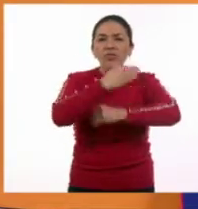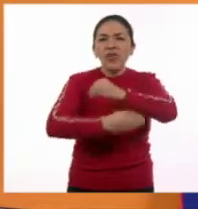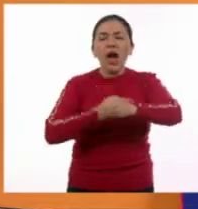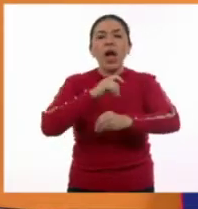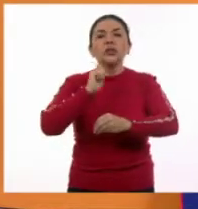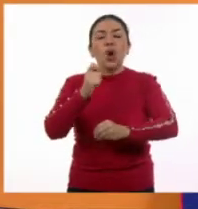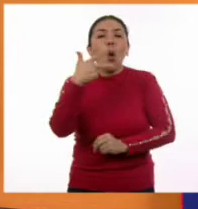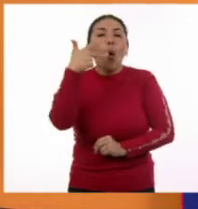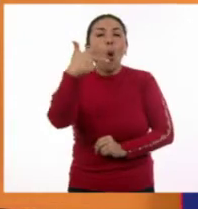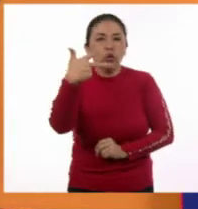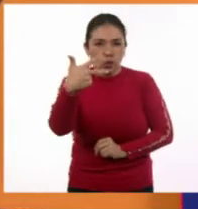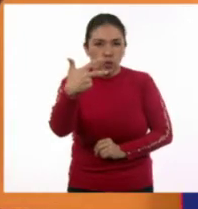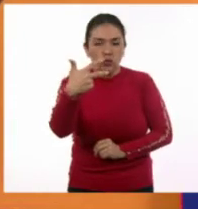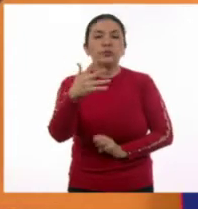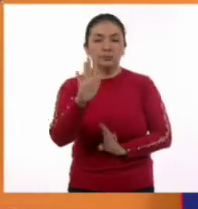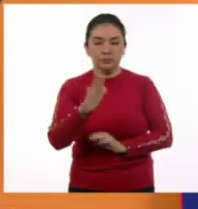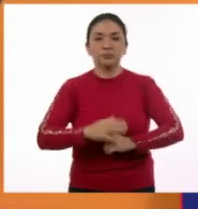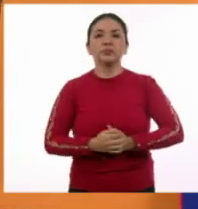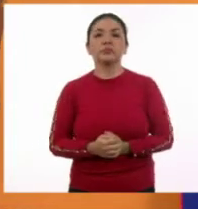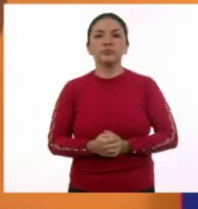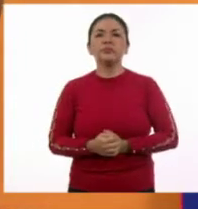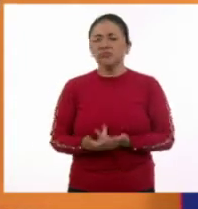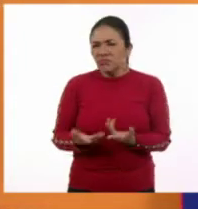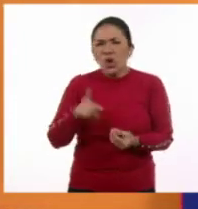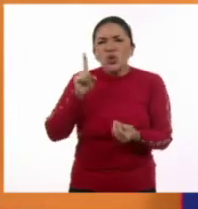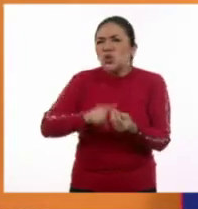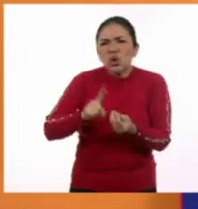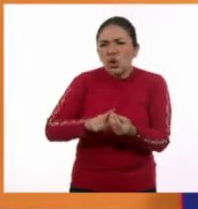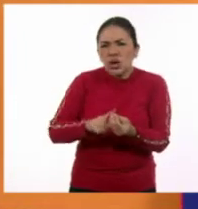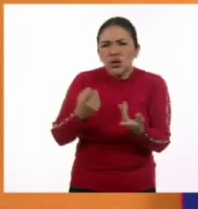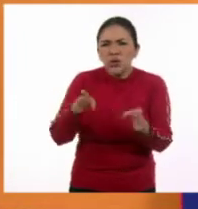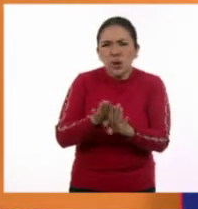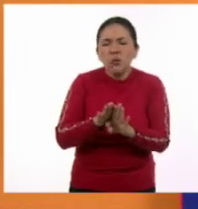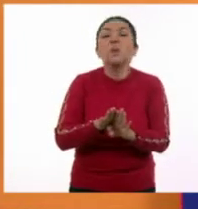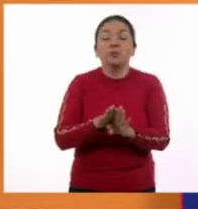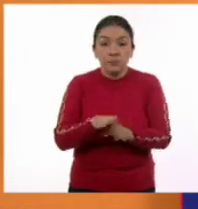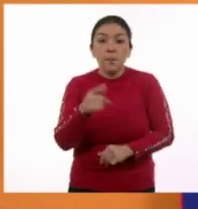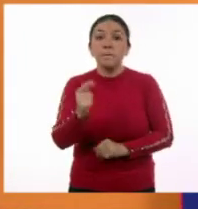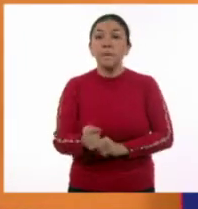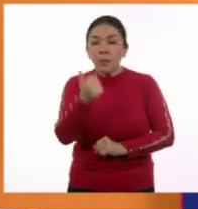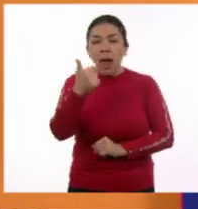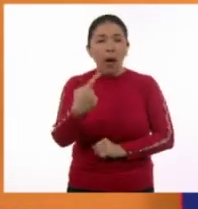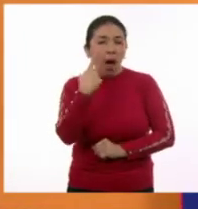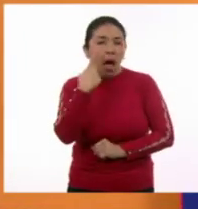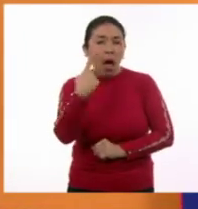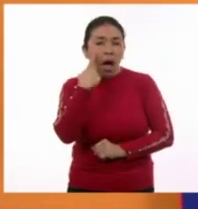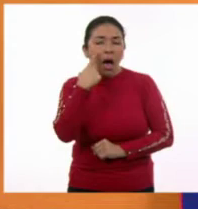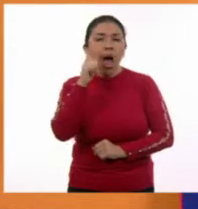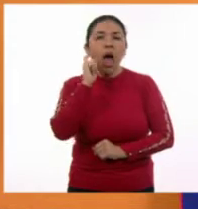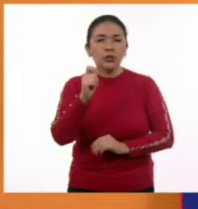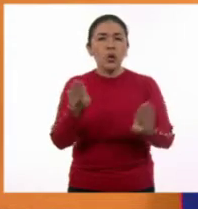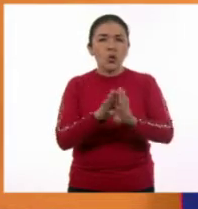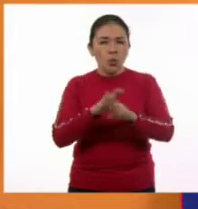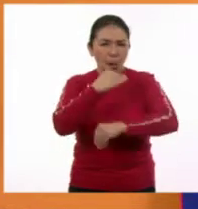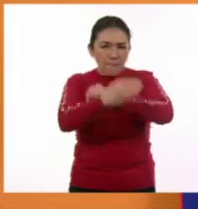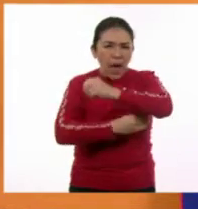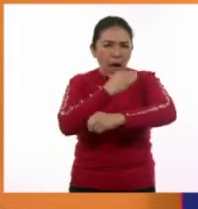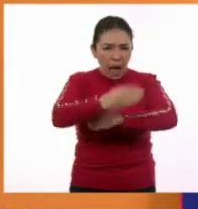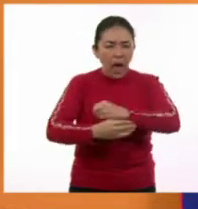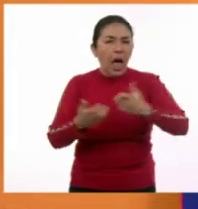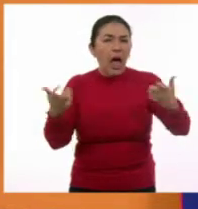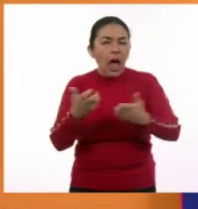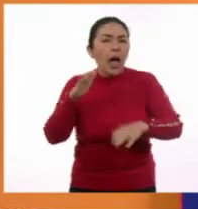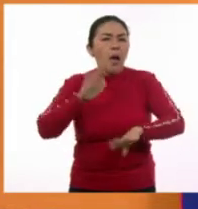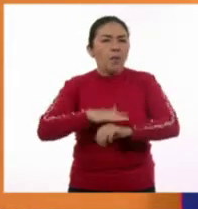forma de 8 org y donde lo vamos a hacer principalmente lo vamos a formar esos tipos de vendajes